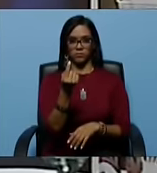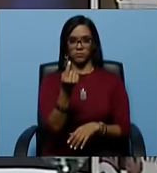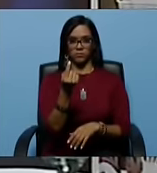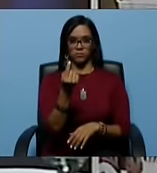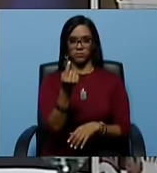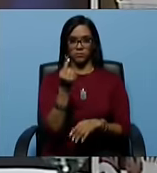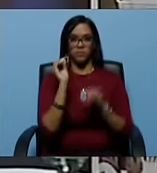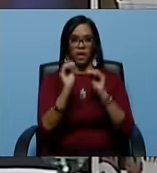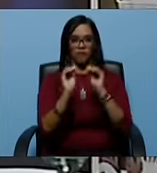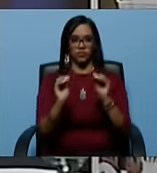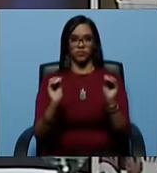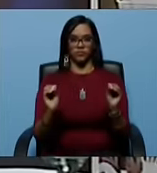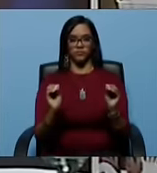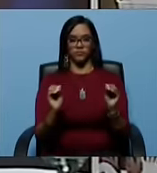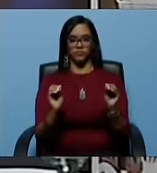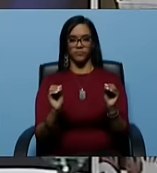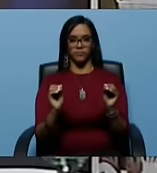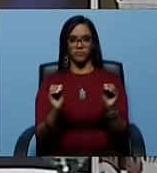Ni una sola.